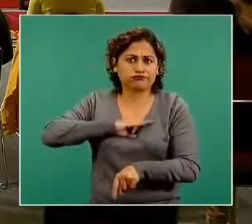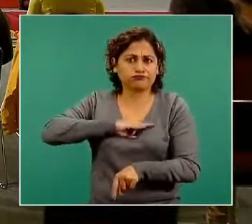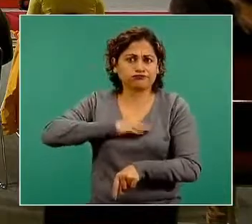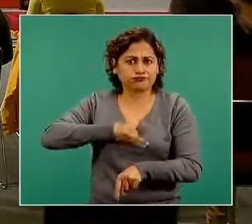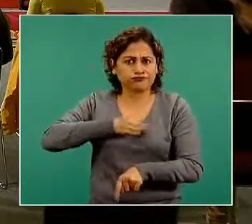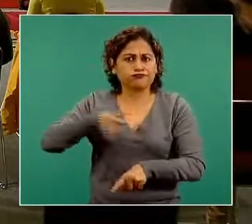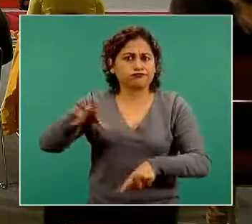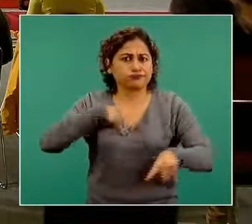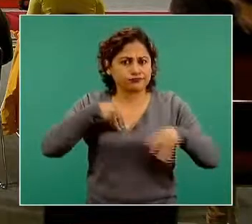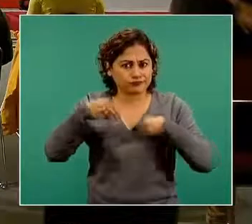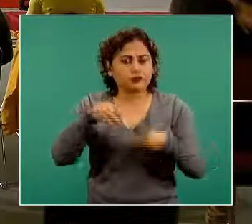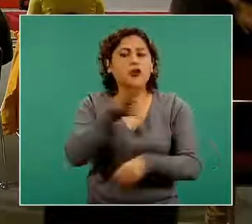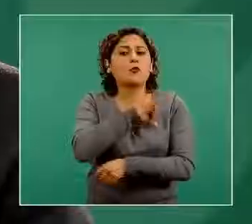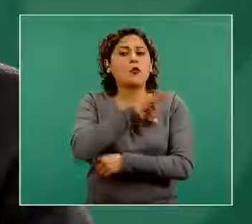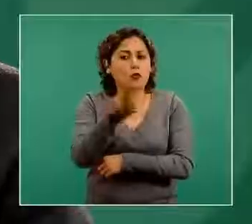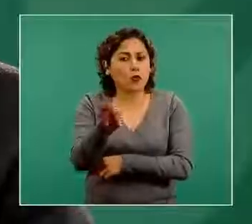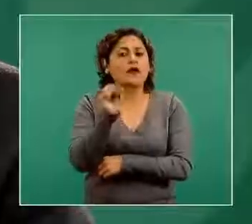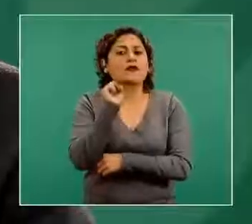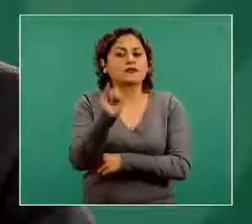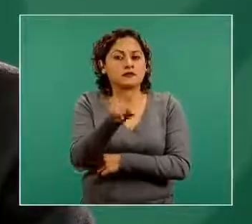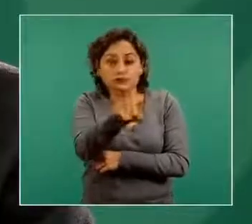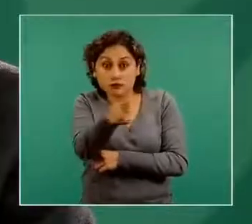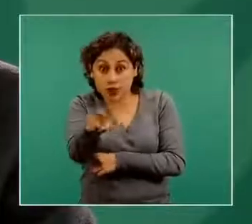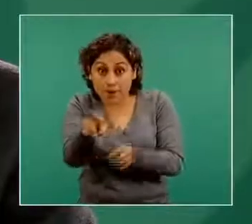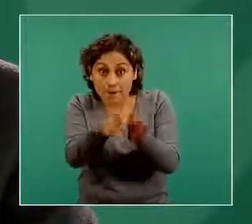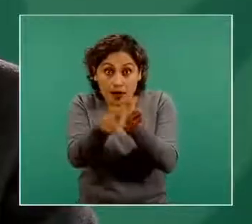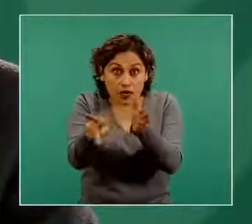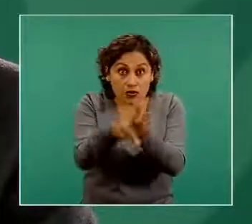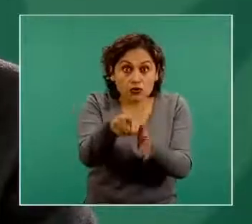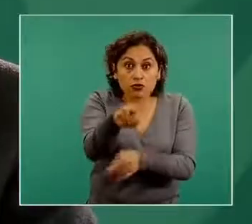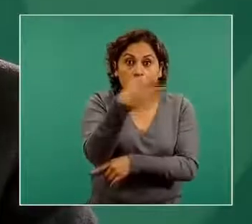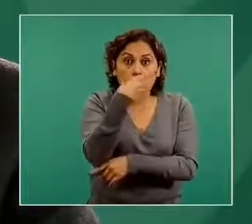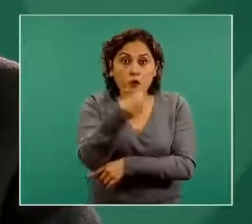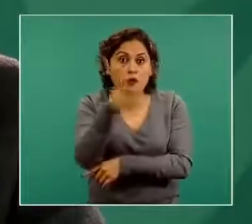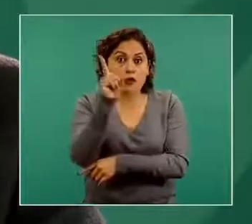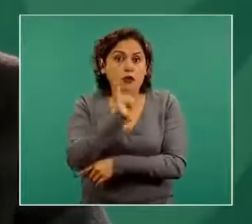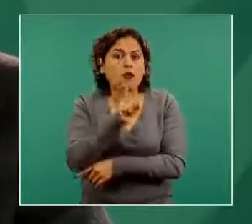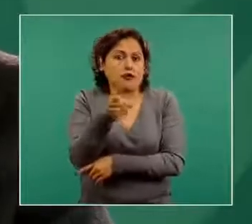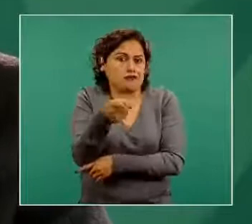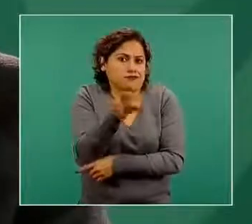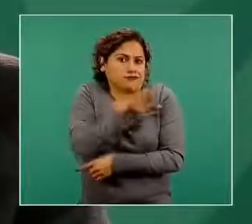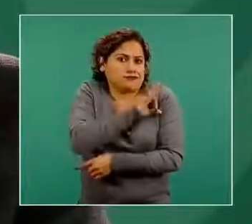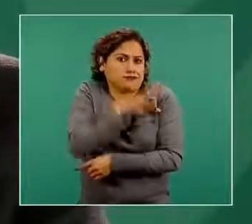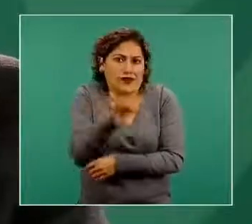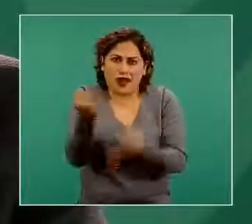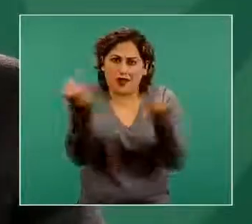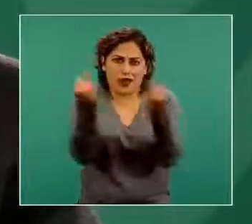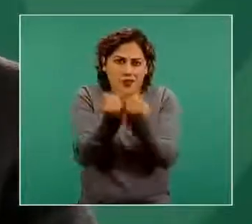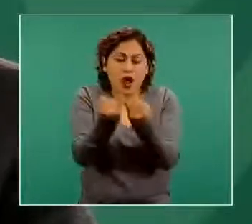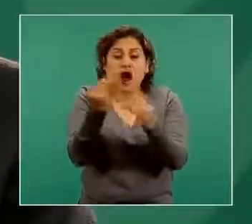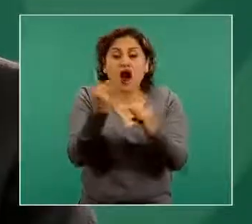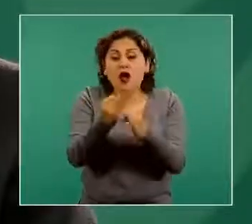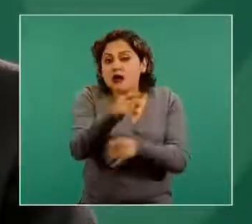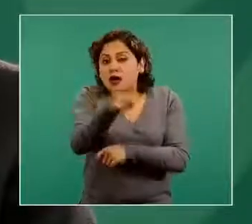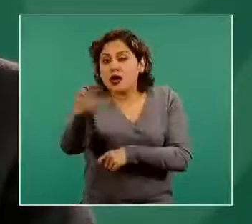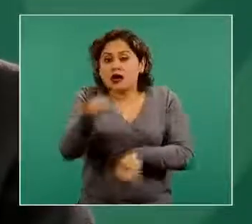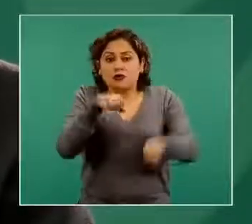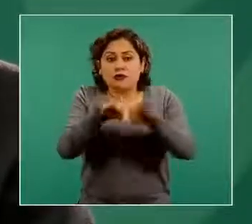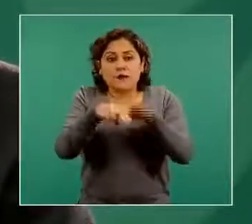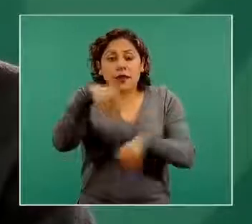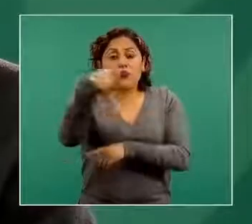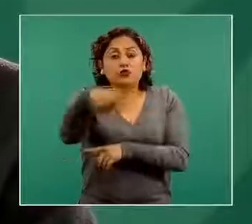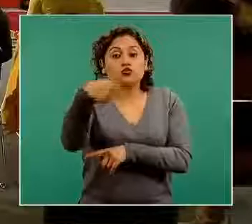todas, ustedes mismos como reporteras y reporteros podrían comentar, ustedes están en una actividad que les puede exponer